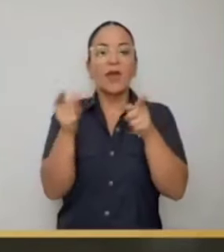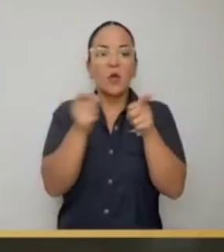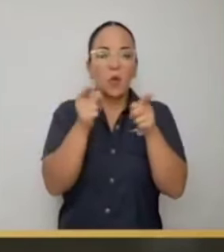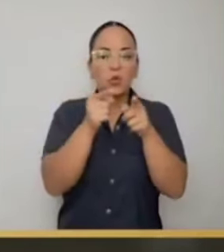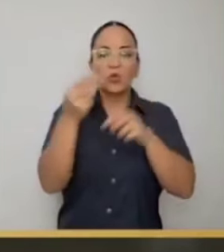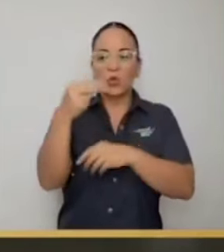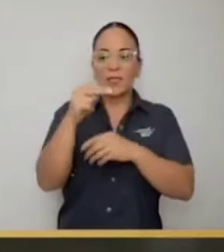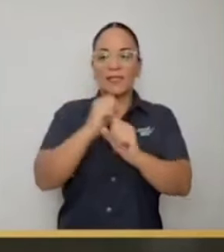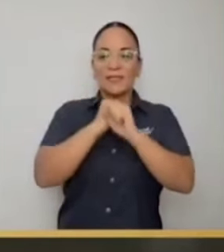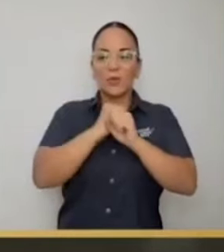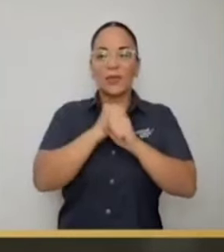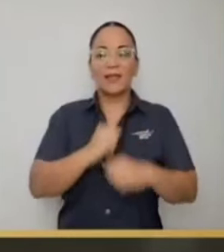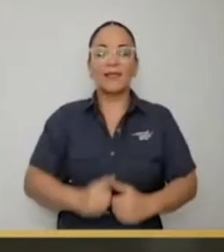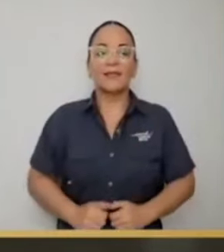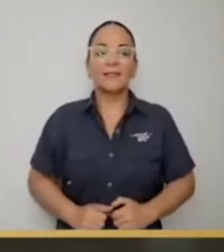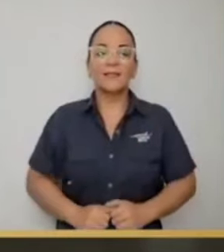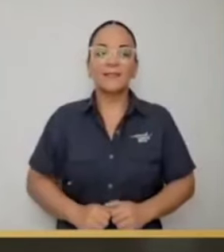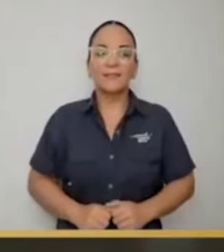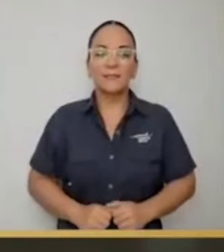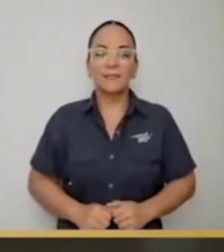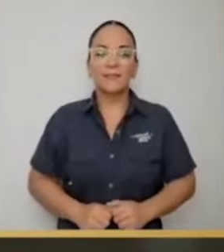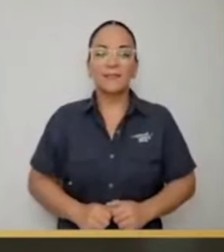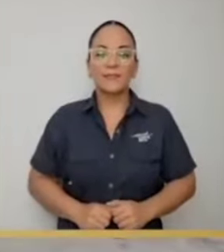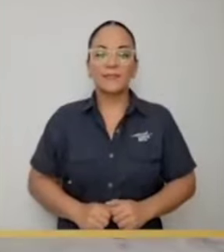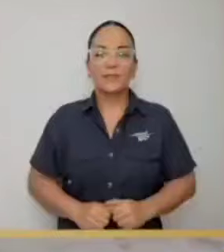informaciones destacan en nuestros cortos de seguridad.